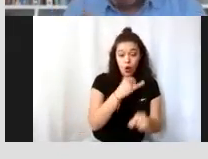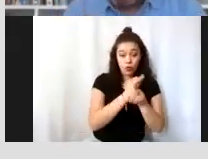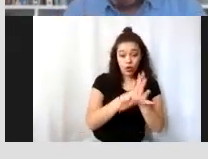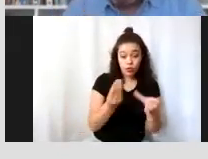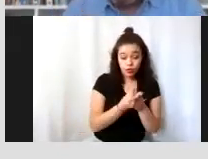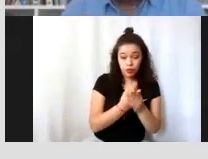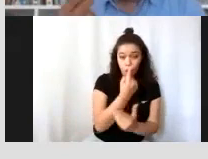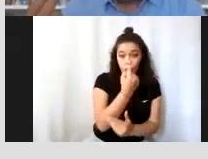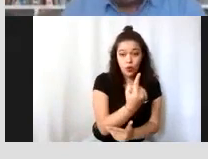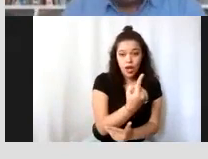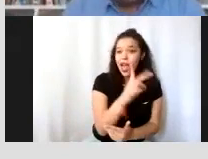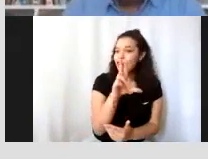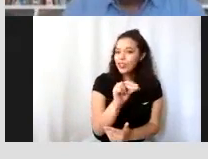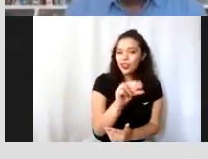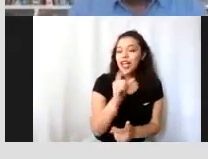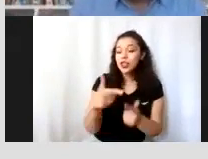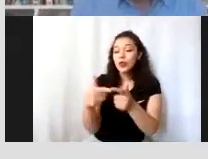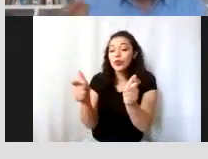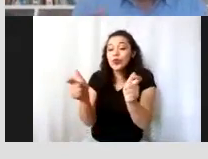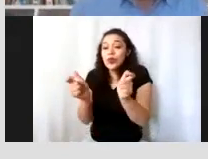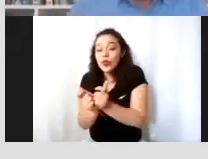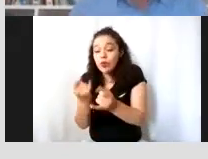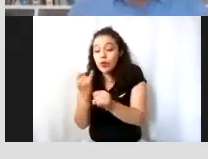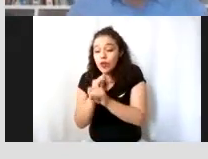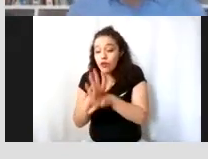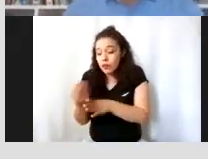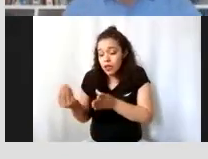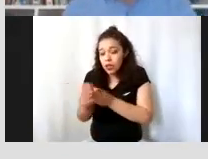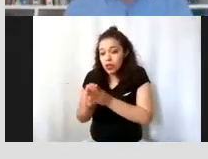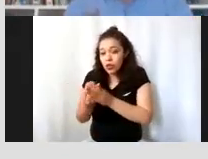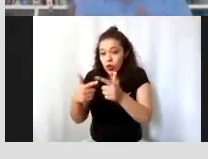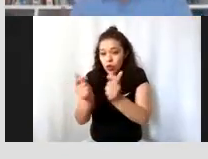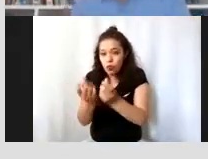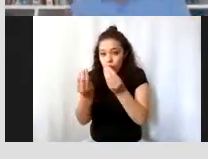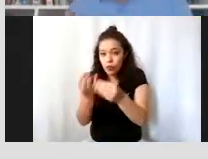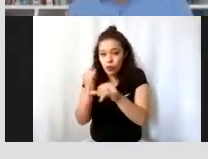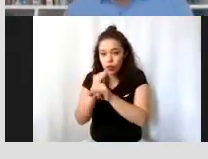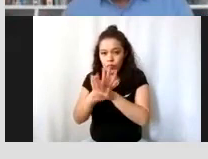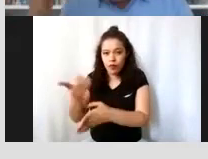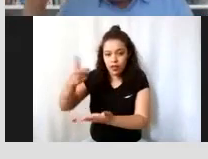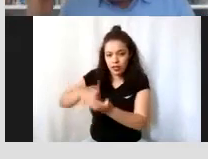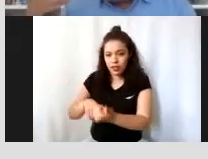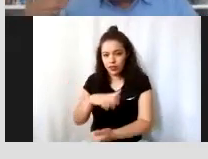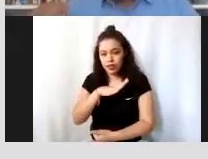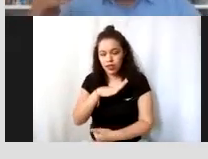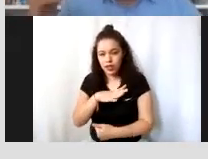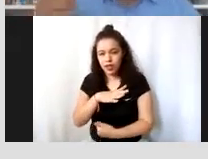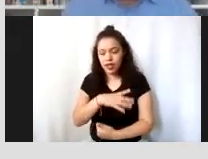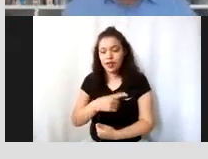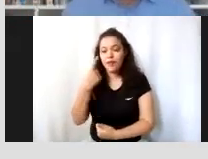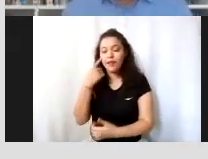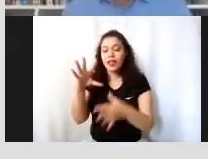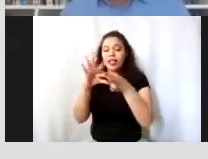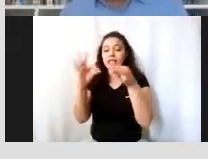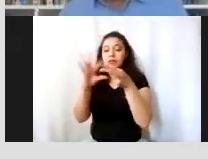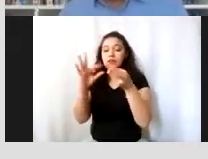sustrato que contiene un cúmulo de datos personales. Por eso les digo, desglosen el tipo de